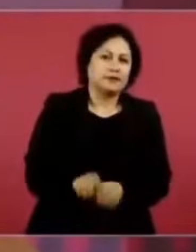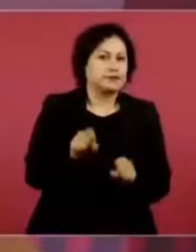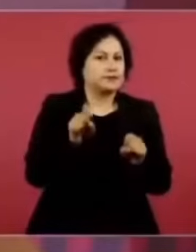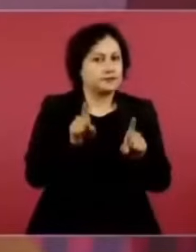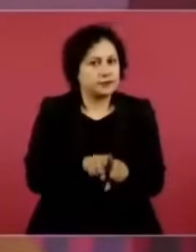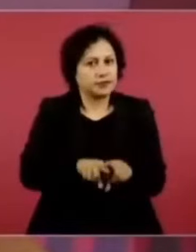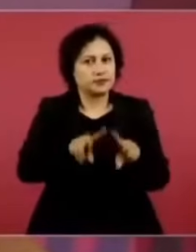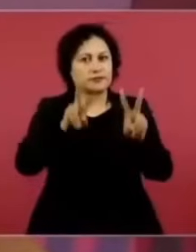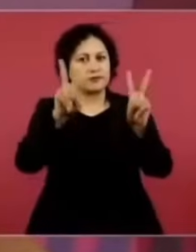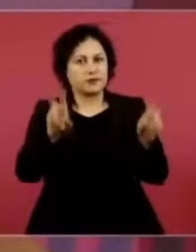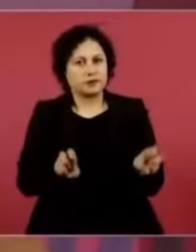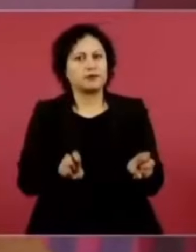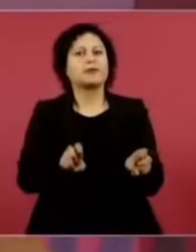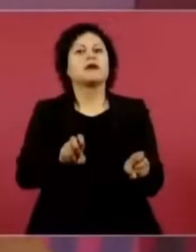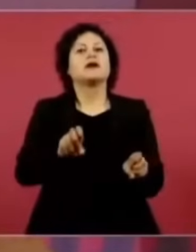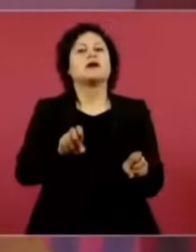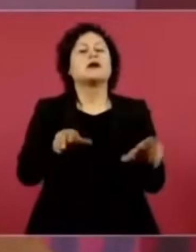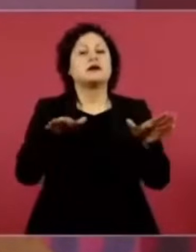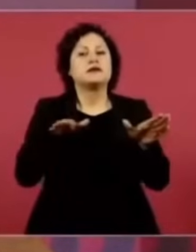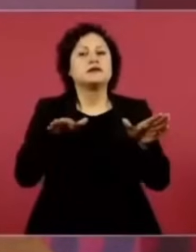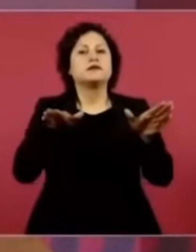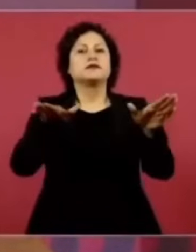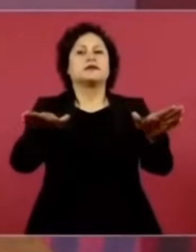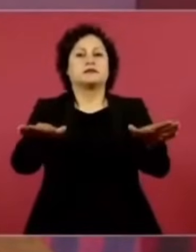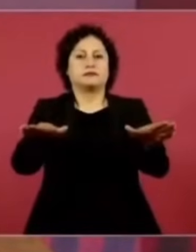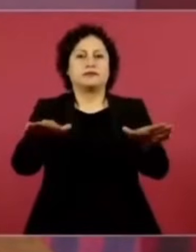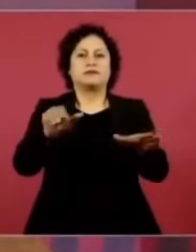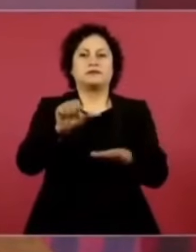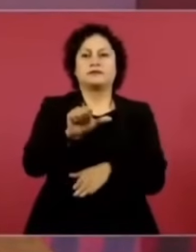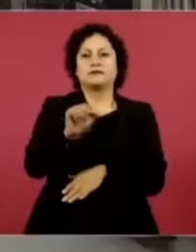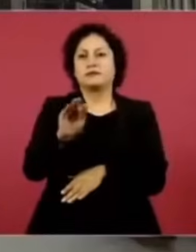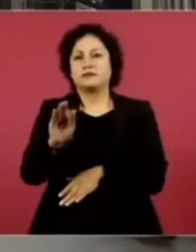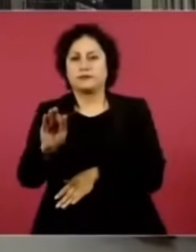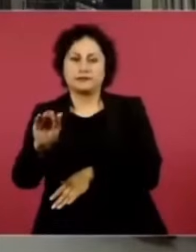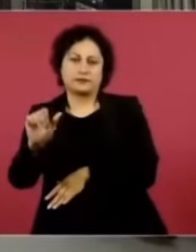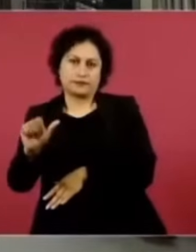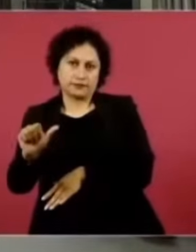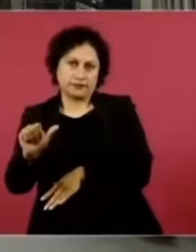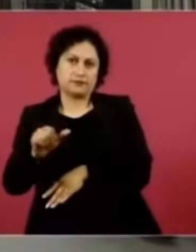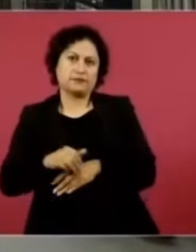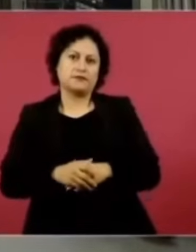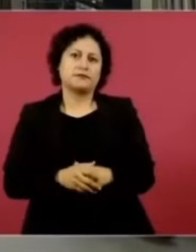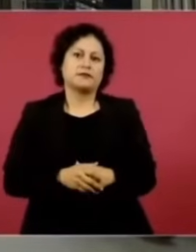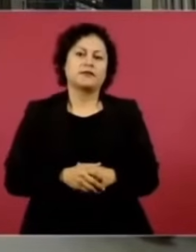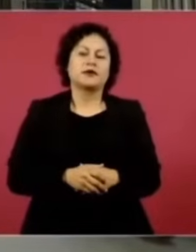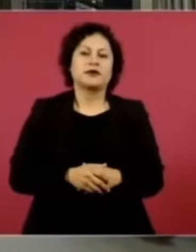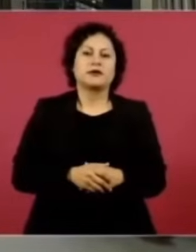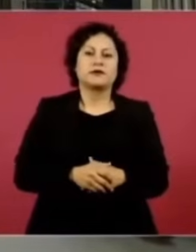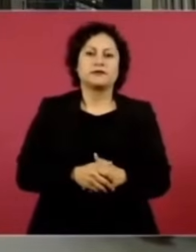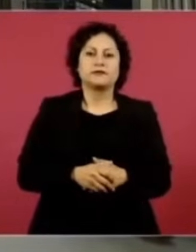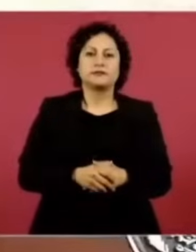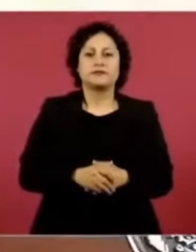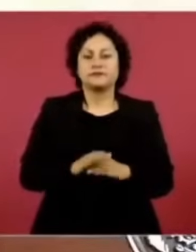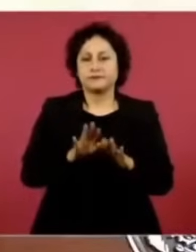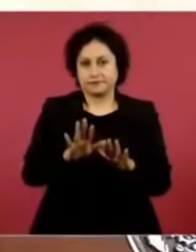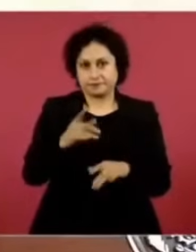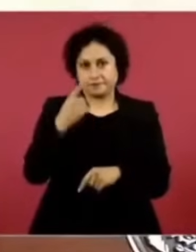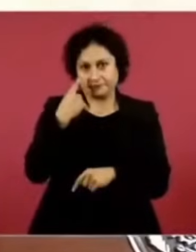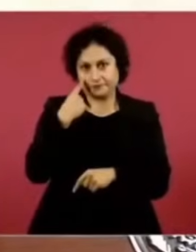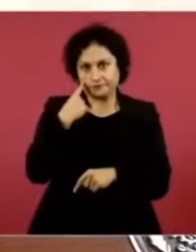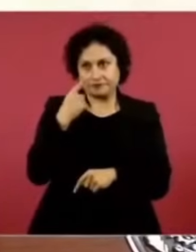Ángeles, que no se paraban ni las moscas. Bueno, les doy una noticia, tampoco les va a